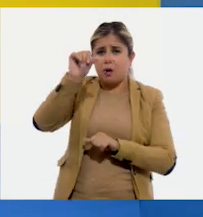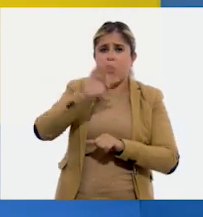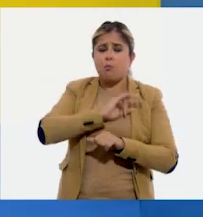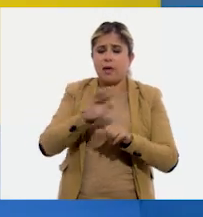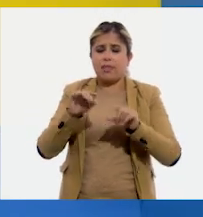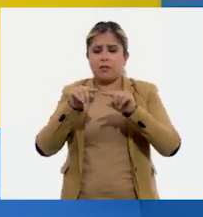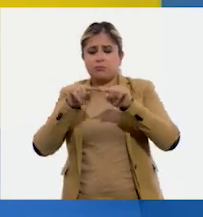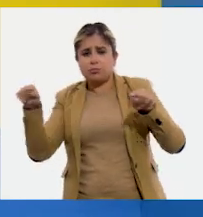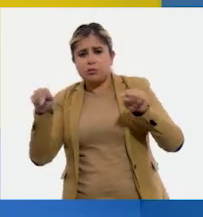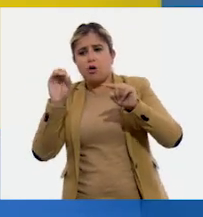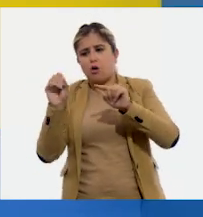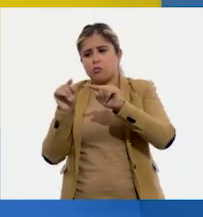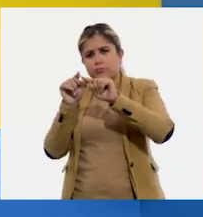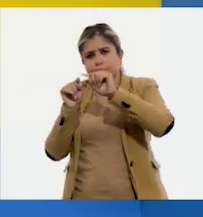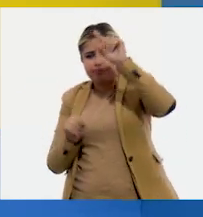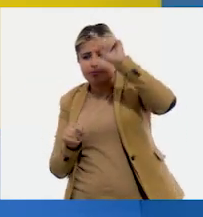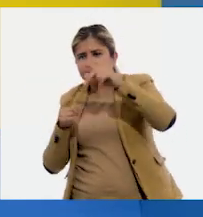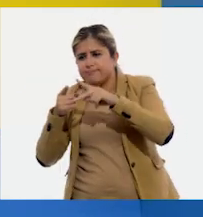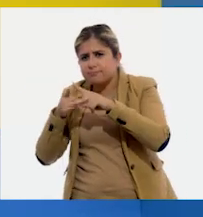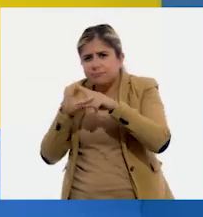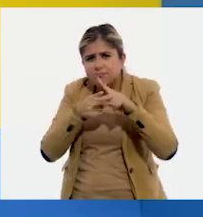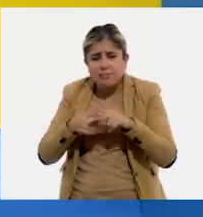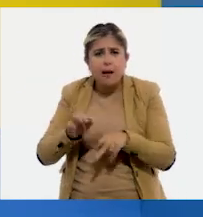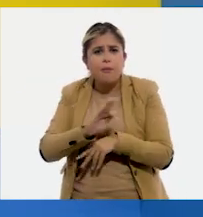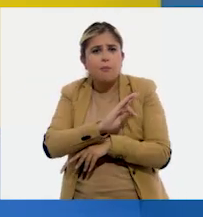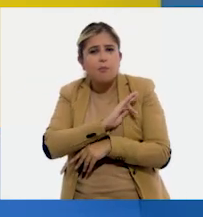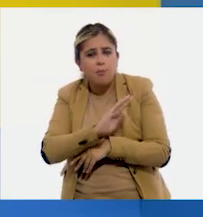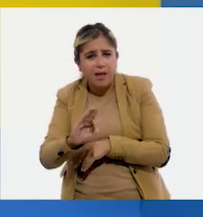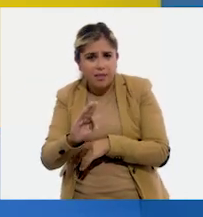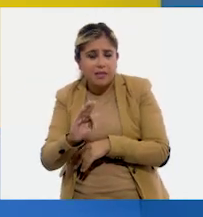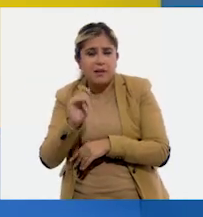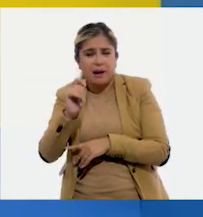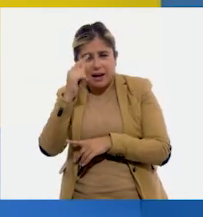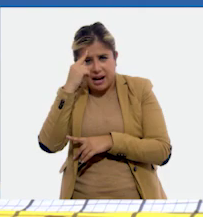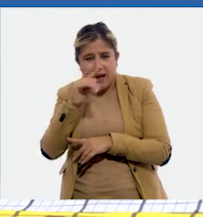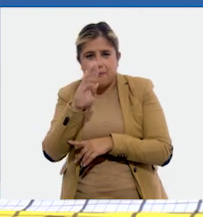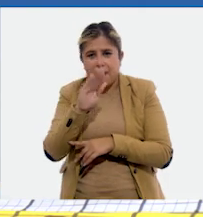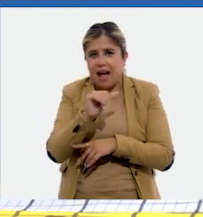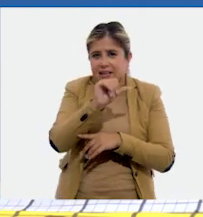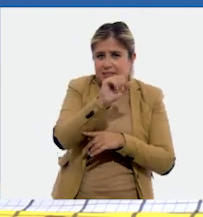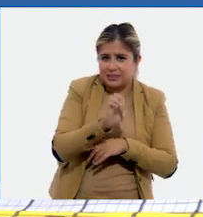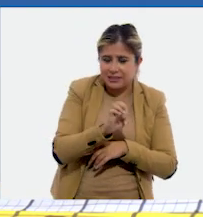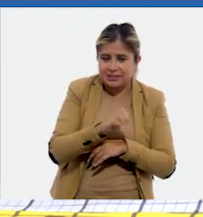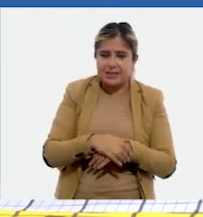u horizontalmente a lo largo del lado que sirve de base.